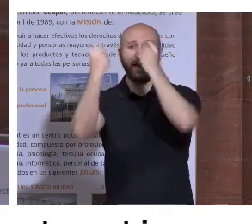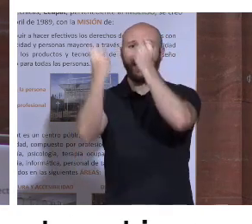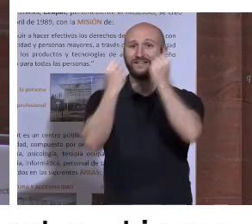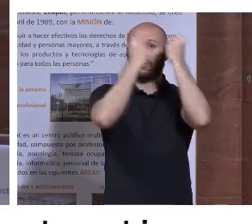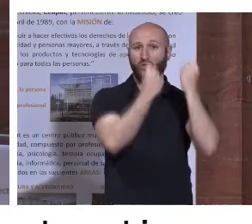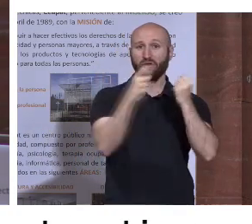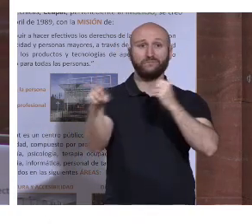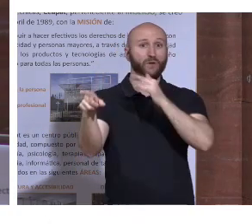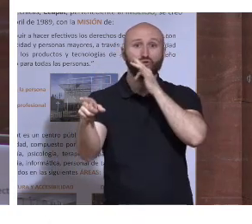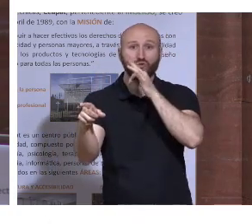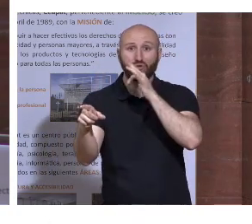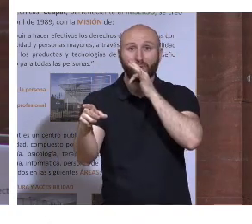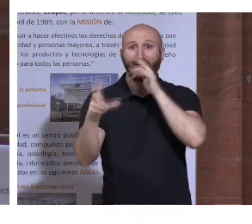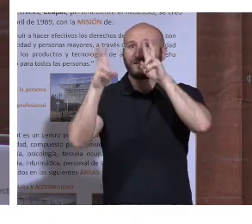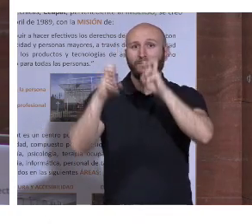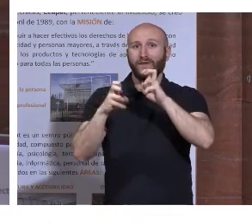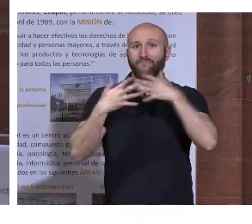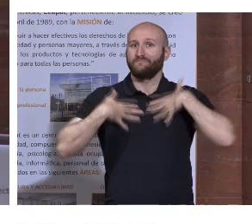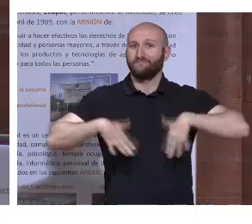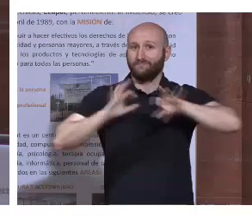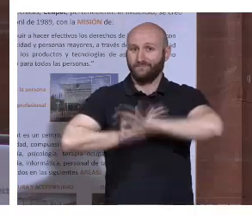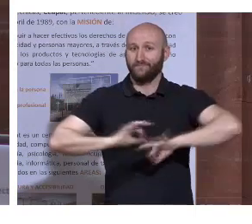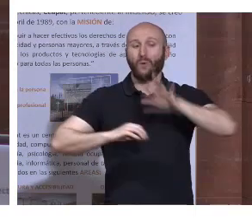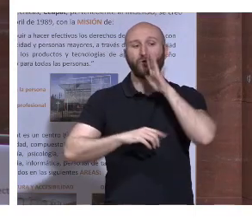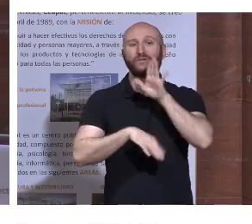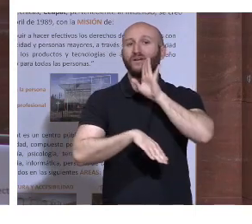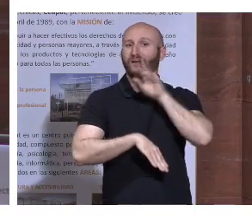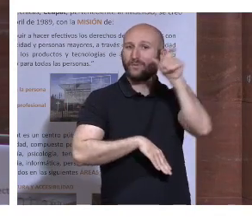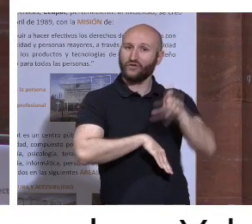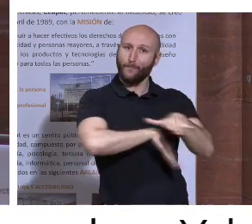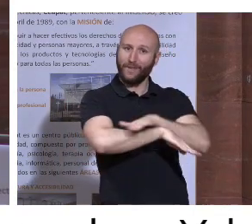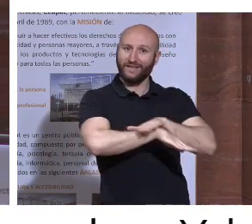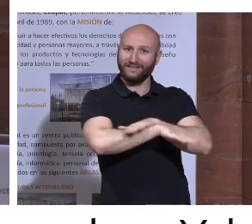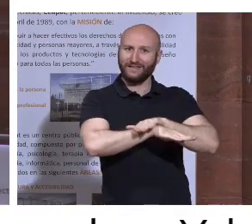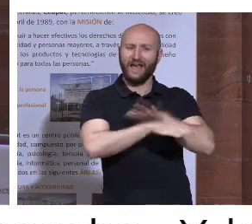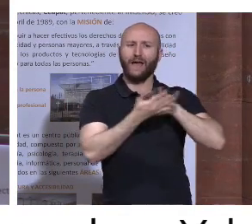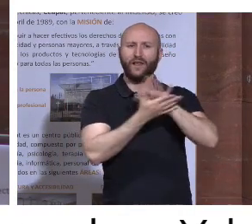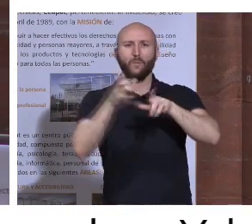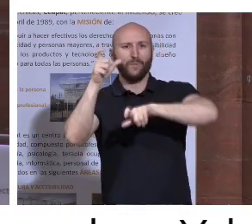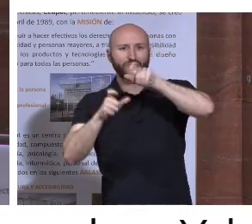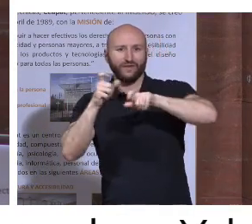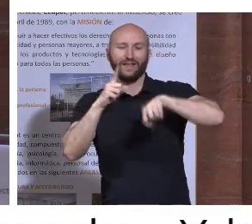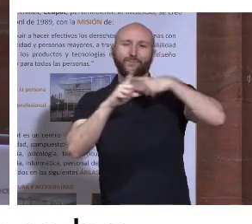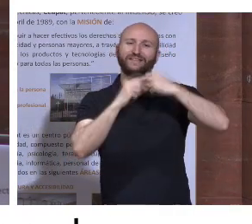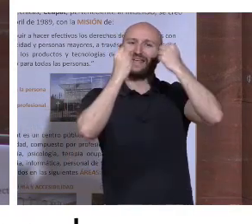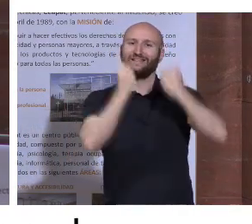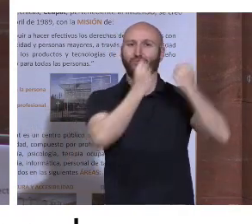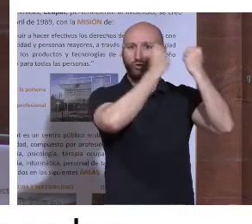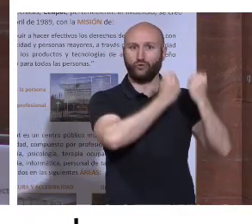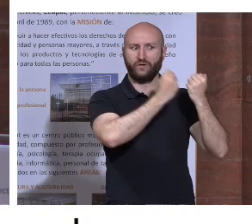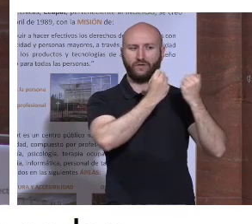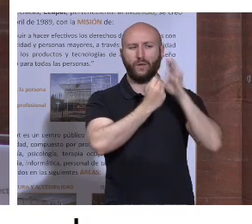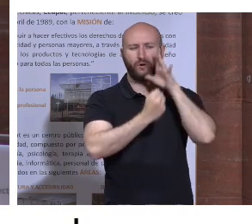todavía no lo hayan puesto en marcha. Y la ministra ha hablado de personas y ha hablado de instituciones, y eso me ha recordado